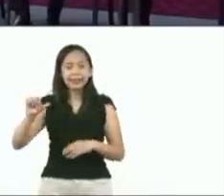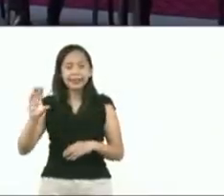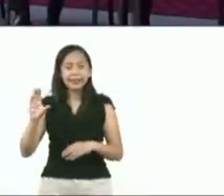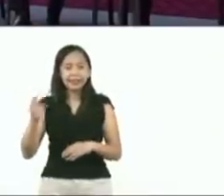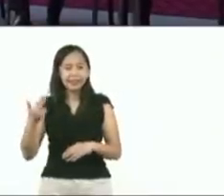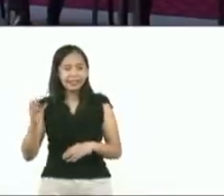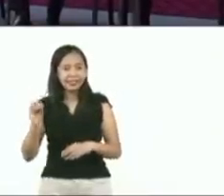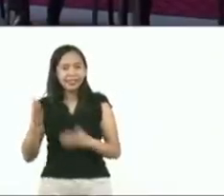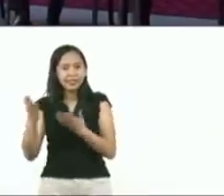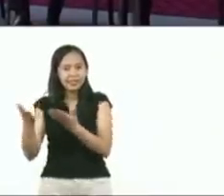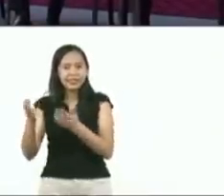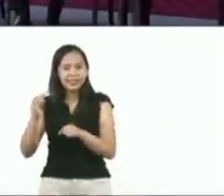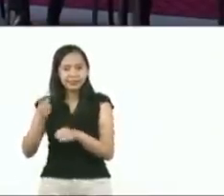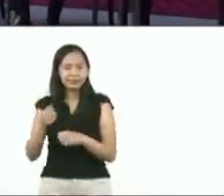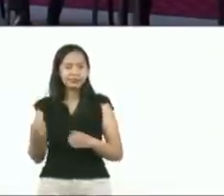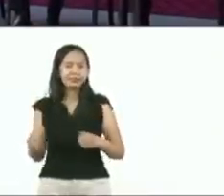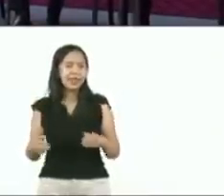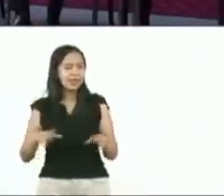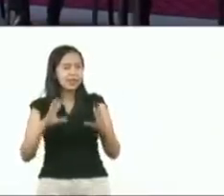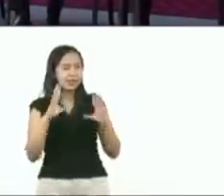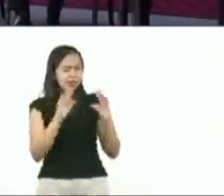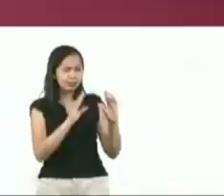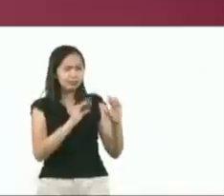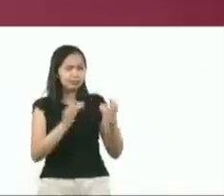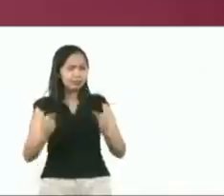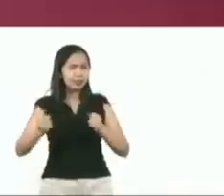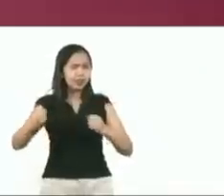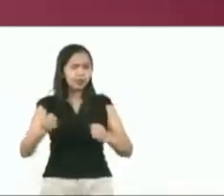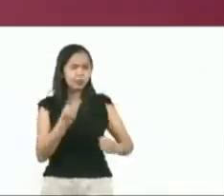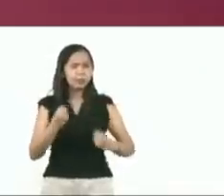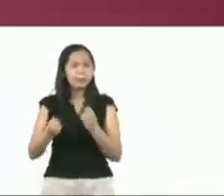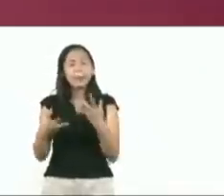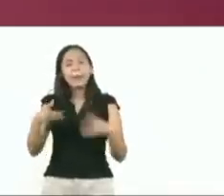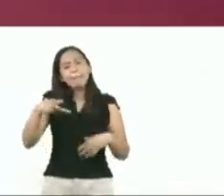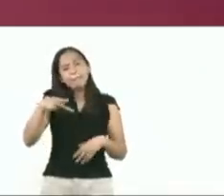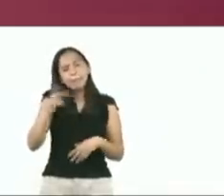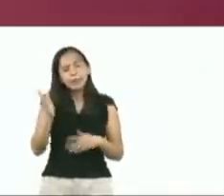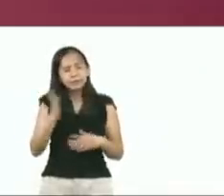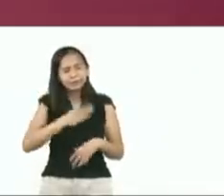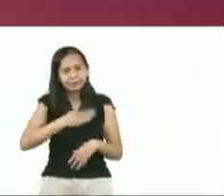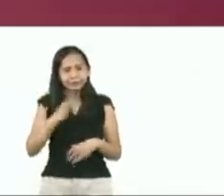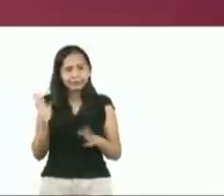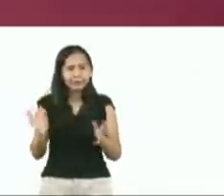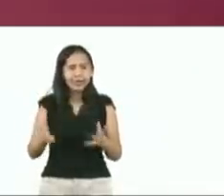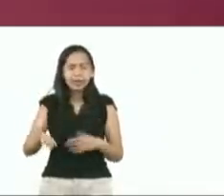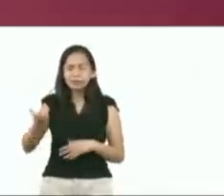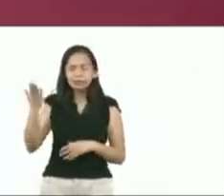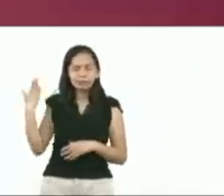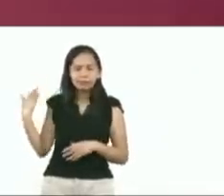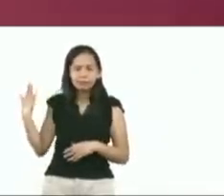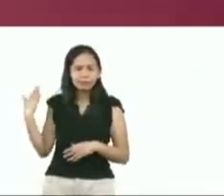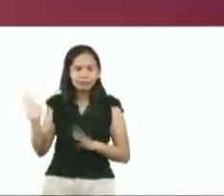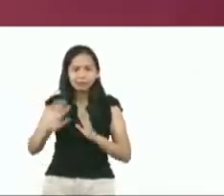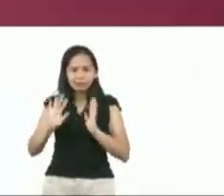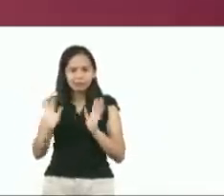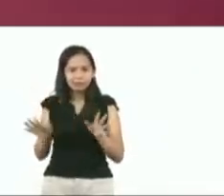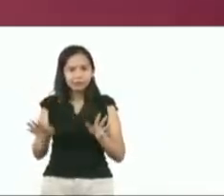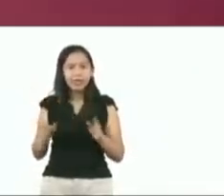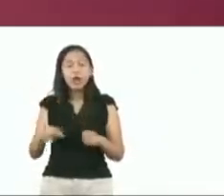mejores entrenadores de boxeo. Pero bueno, eso quedó en el pasado.